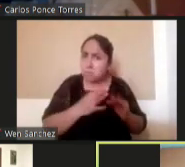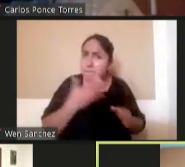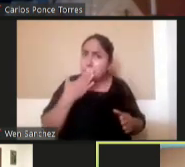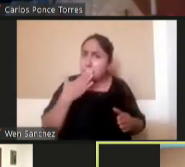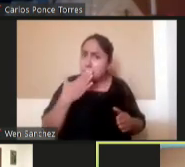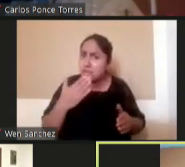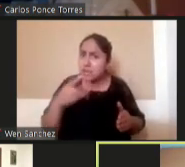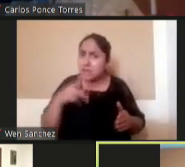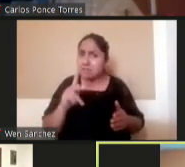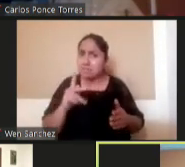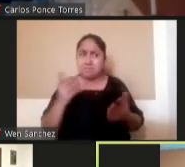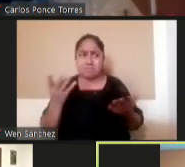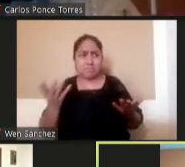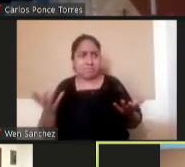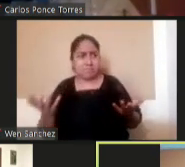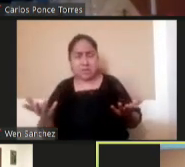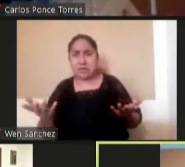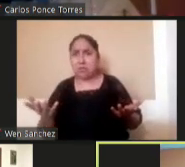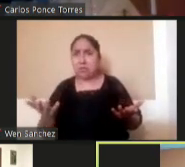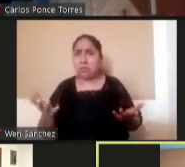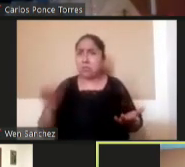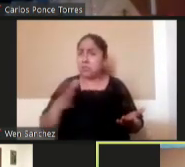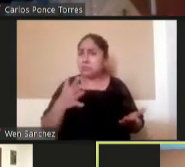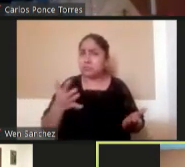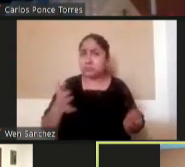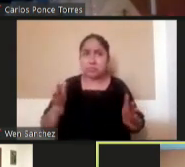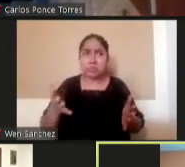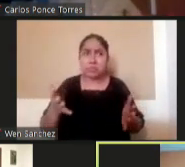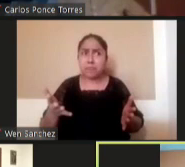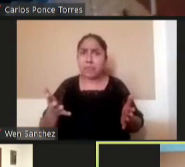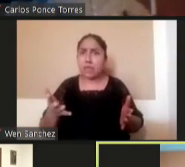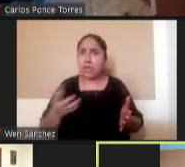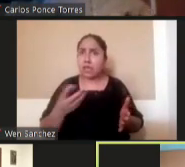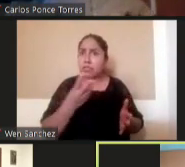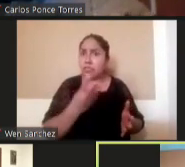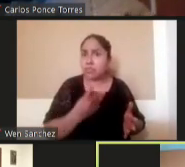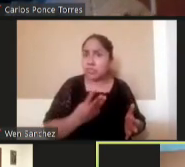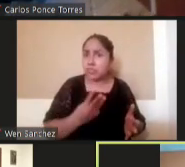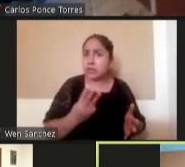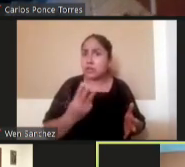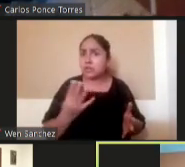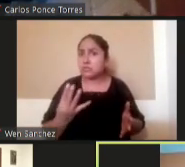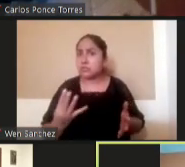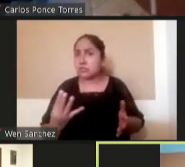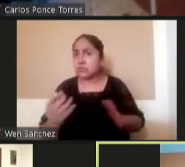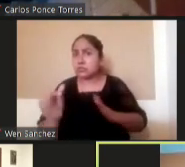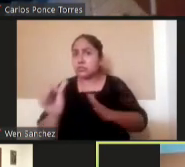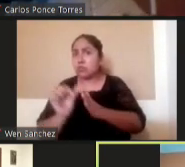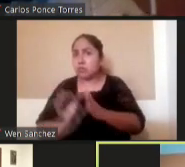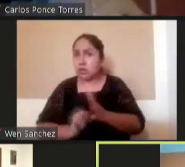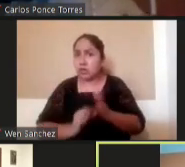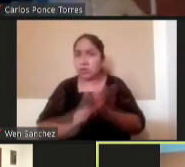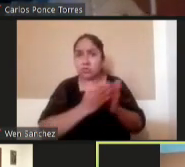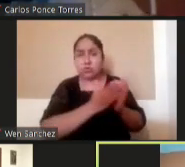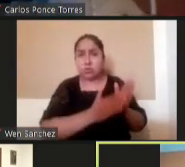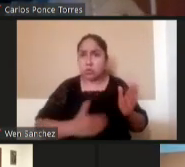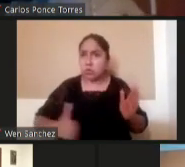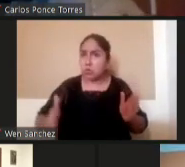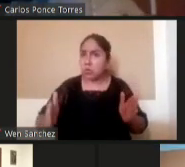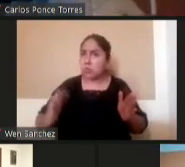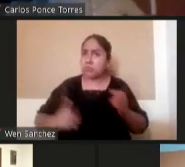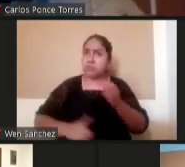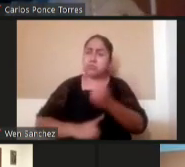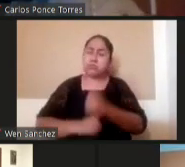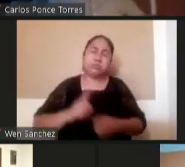ocurriendo mayormente dentro de los últimos 3 meses. Es todo, muchas gracias.